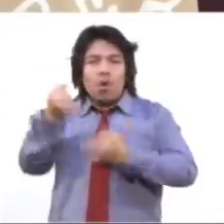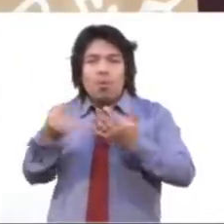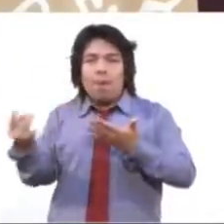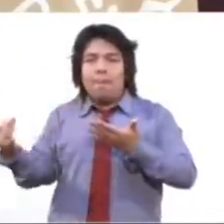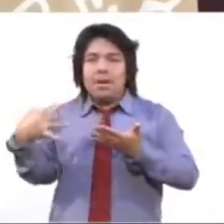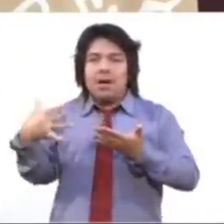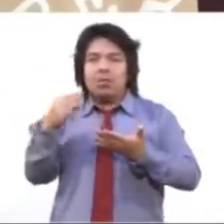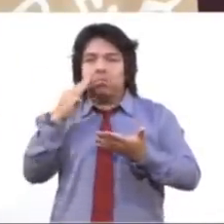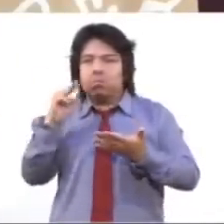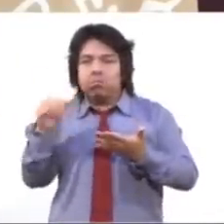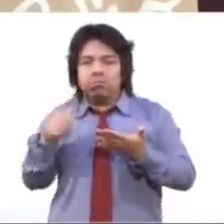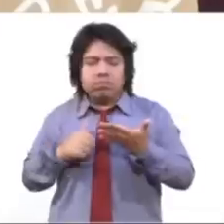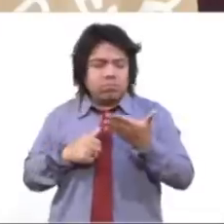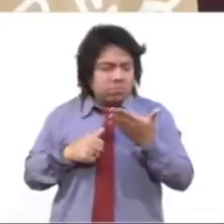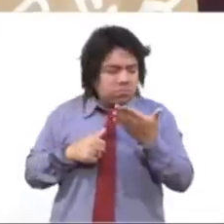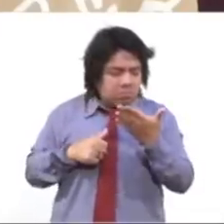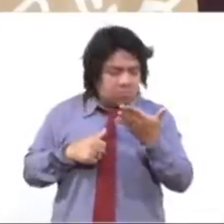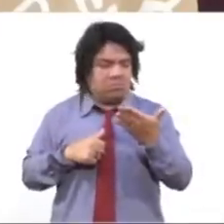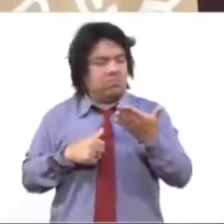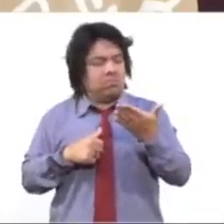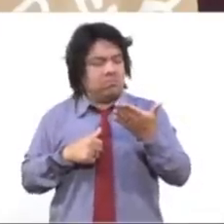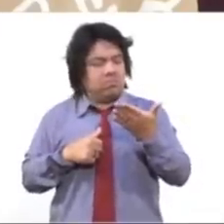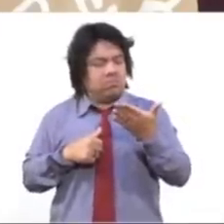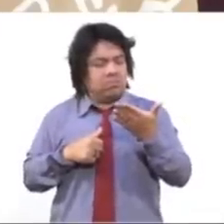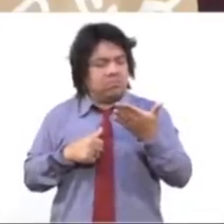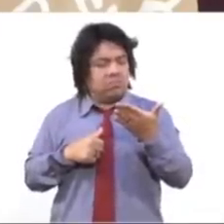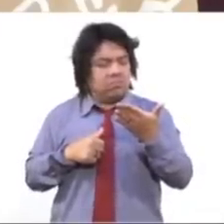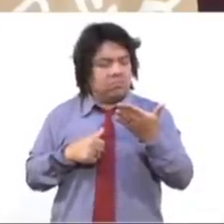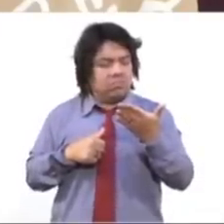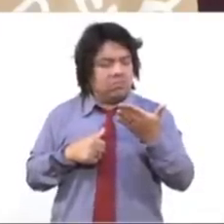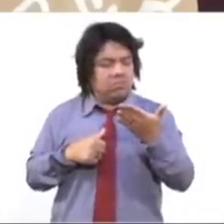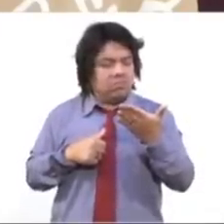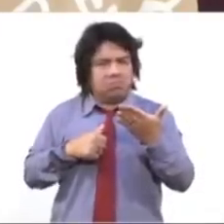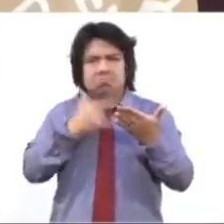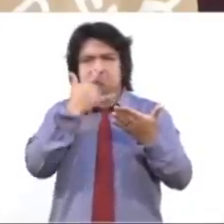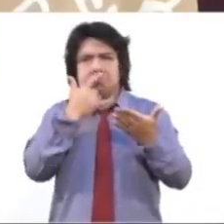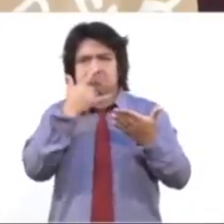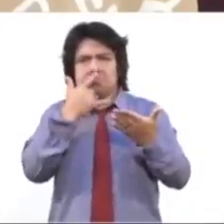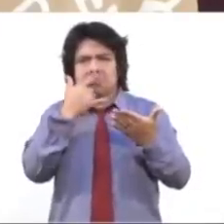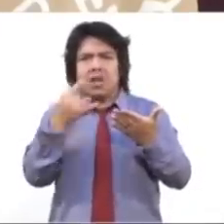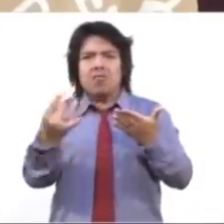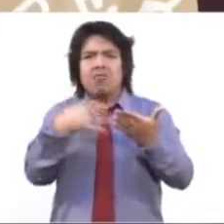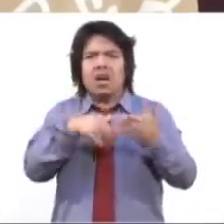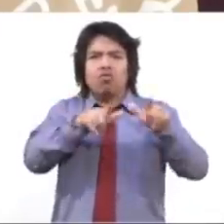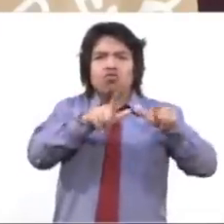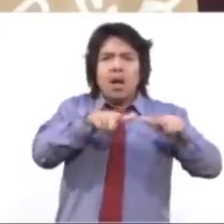que es un vínculo a una página pornográfica.